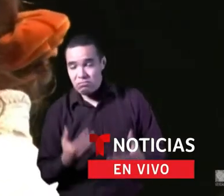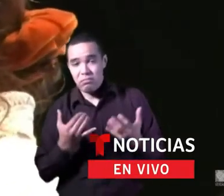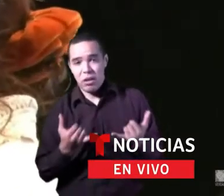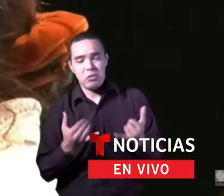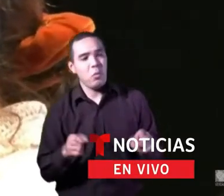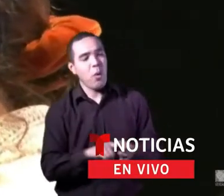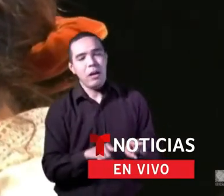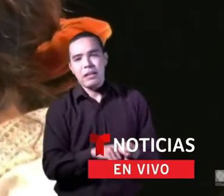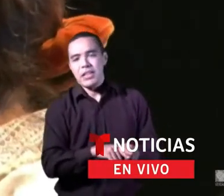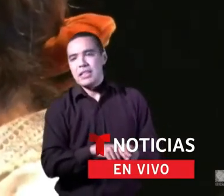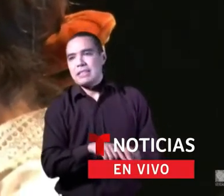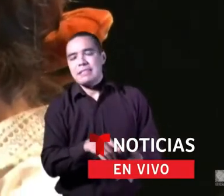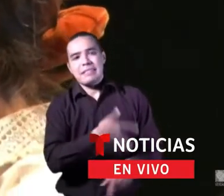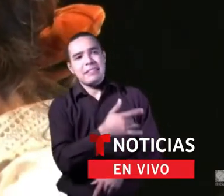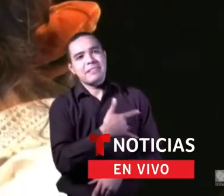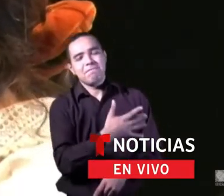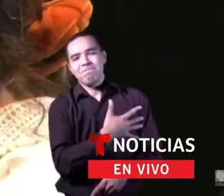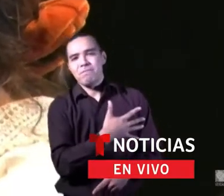pero